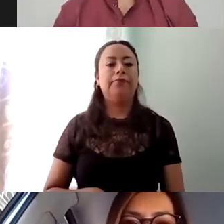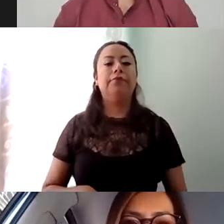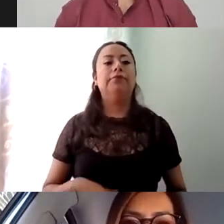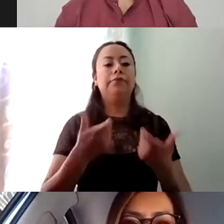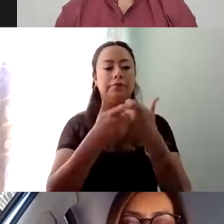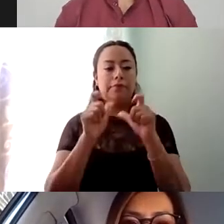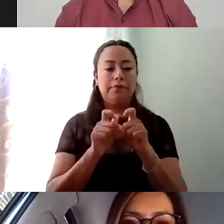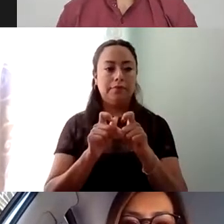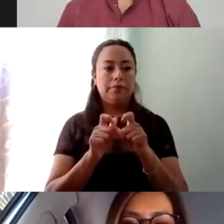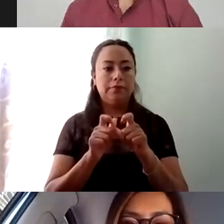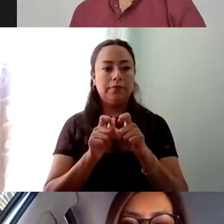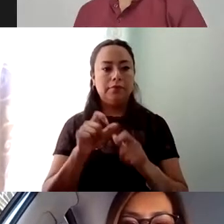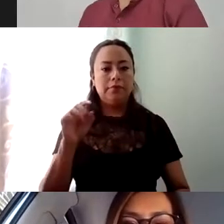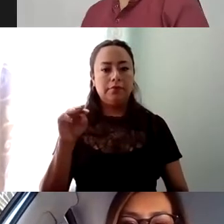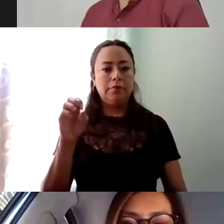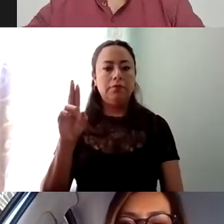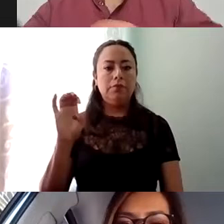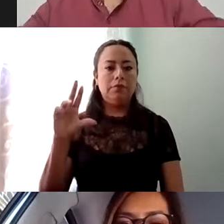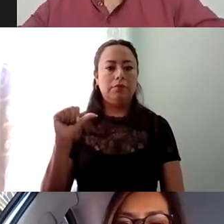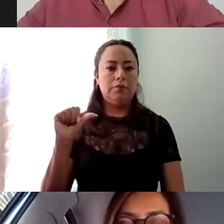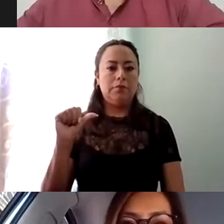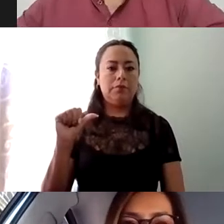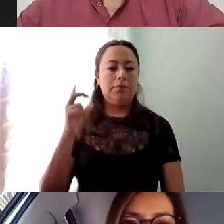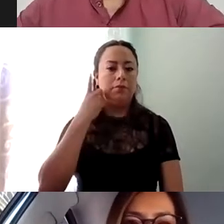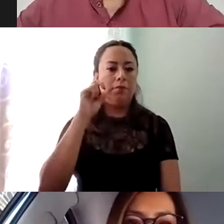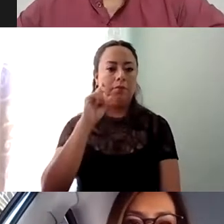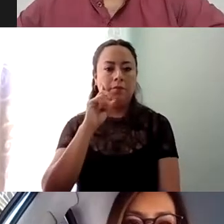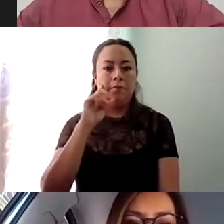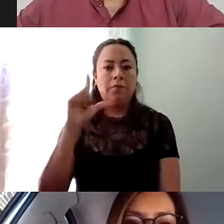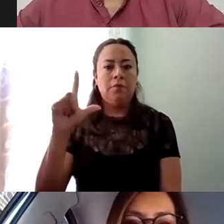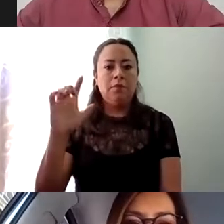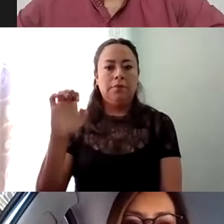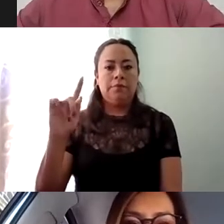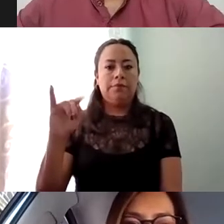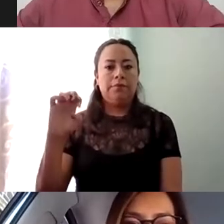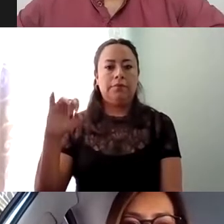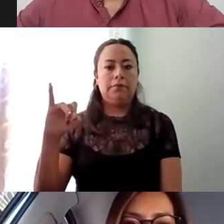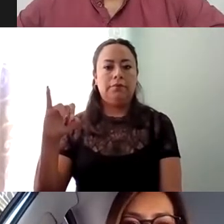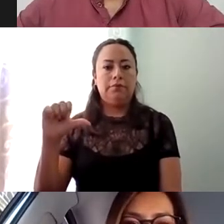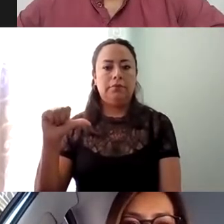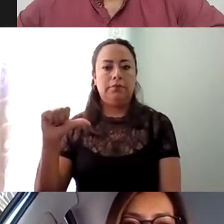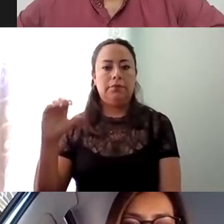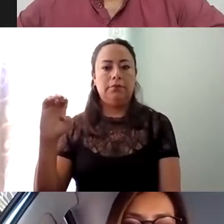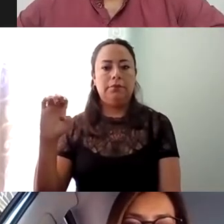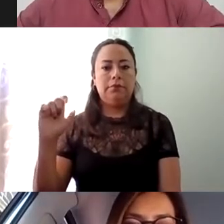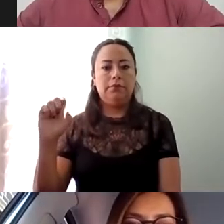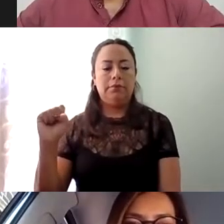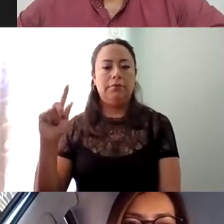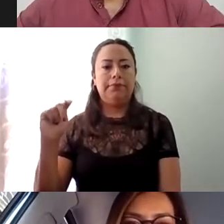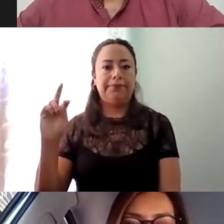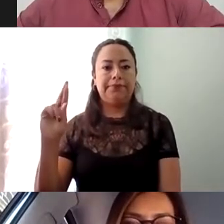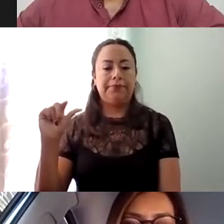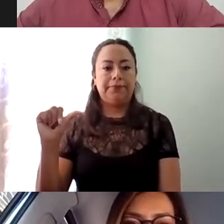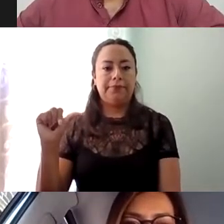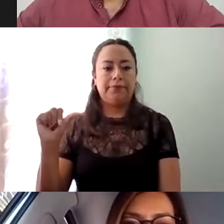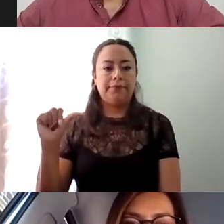grupo parlamentario de Morena, la diputada Leticia Estrada. Somos las que vamos a